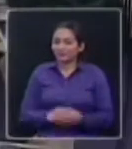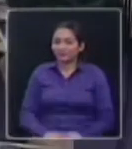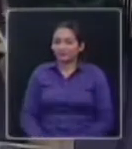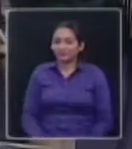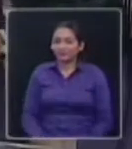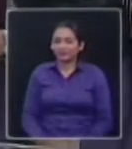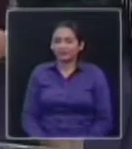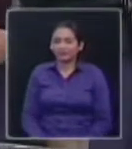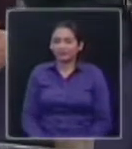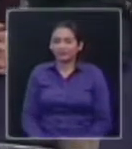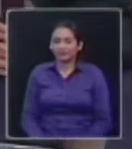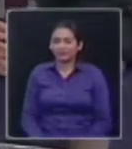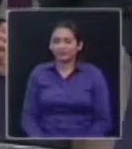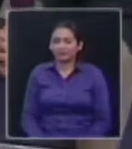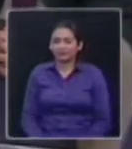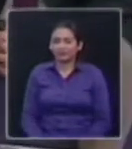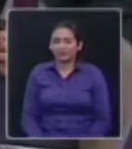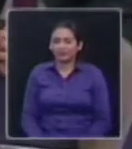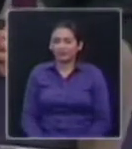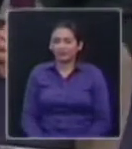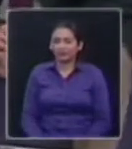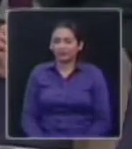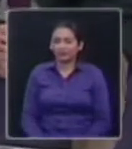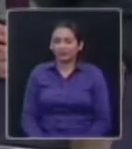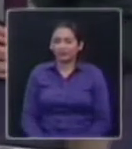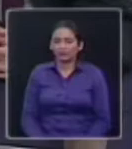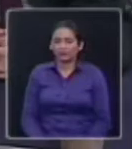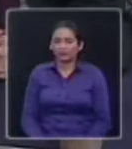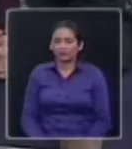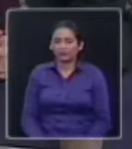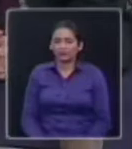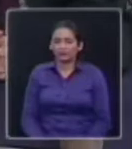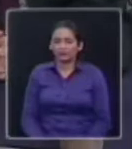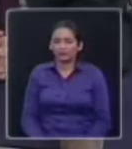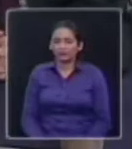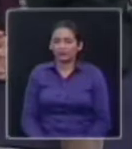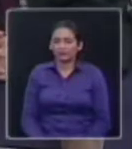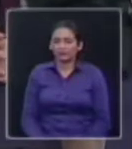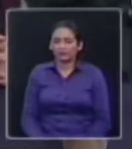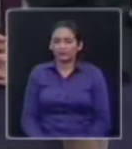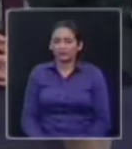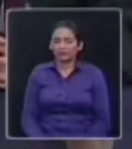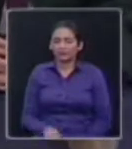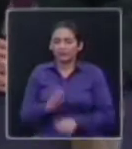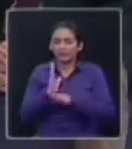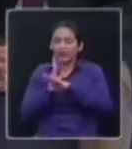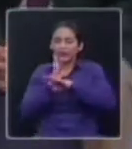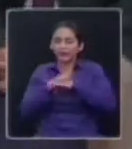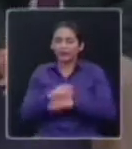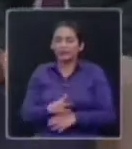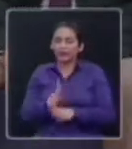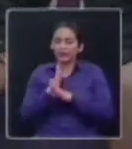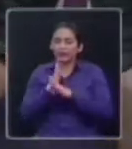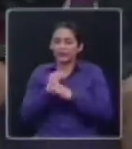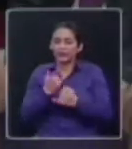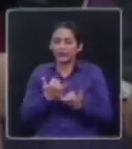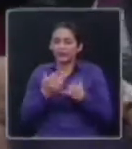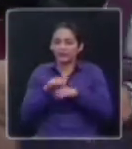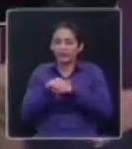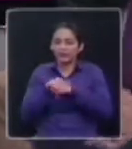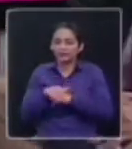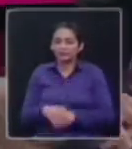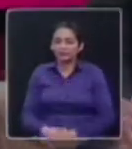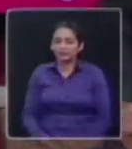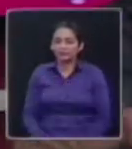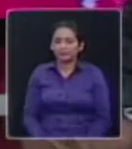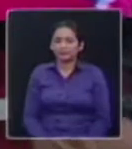the models. Yes. IFIMA is the International Project Management Association covering 70 countries. Mm-hmm. In all